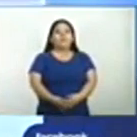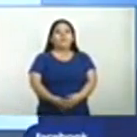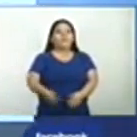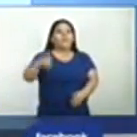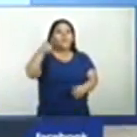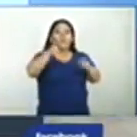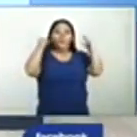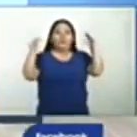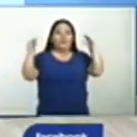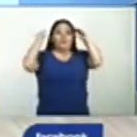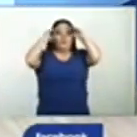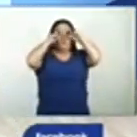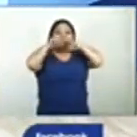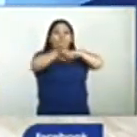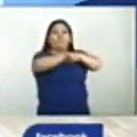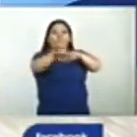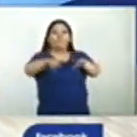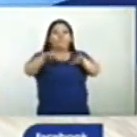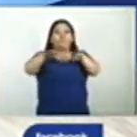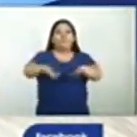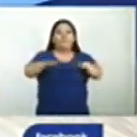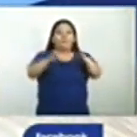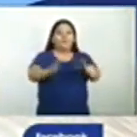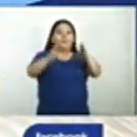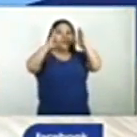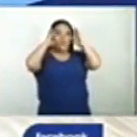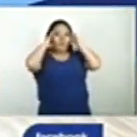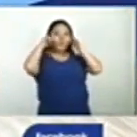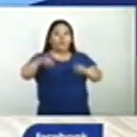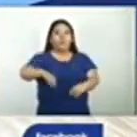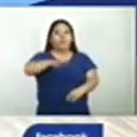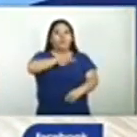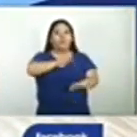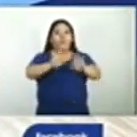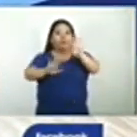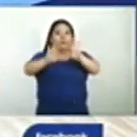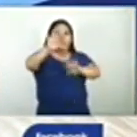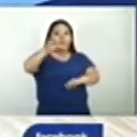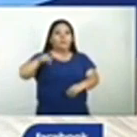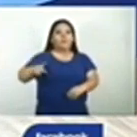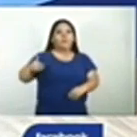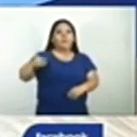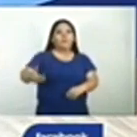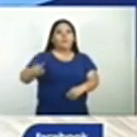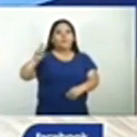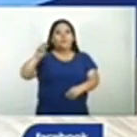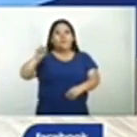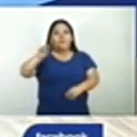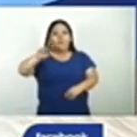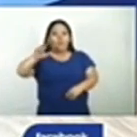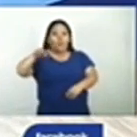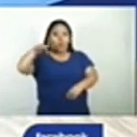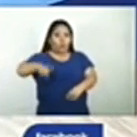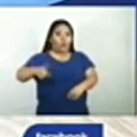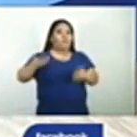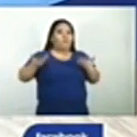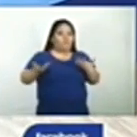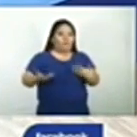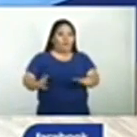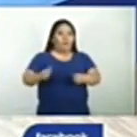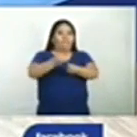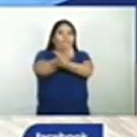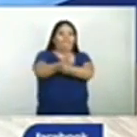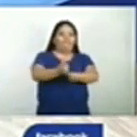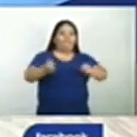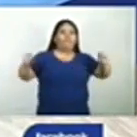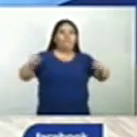Muy buenas noches, gracias por estar en nuestra sintonía este 15 de septiembre del año 2023, cuando se cumplen ya 202 años